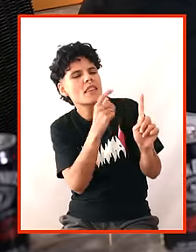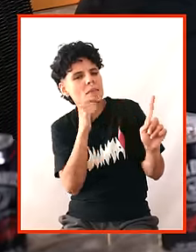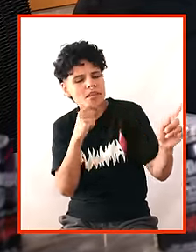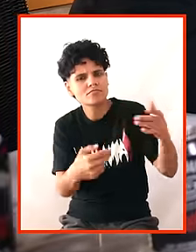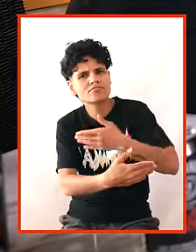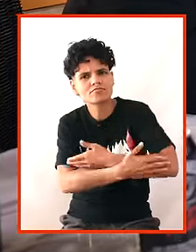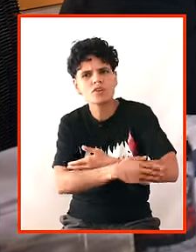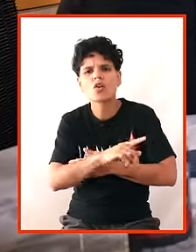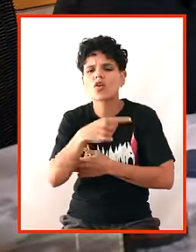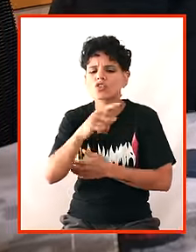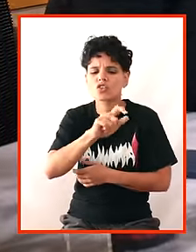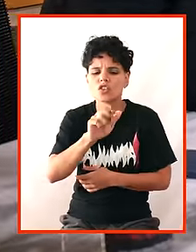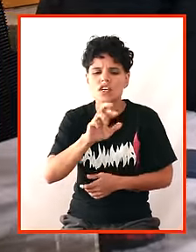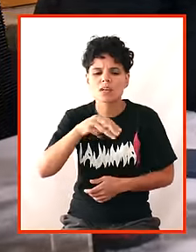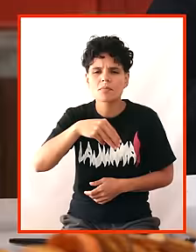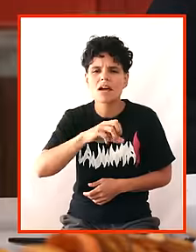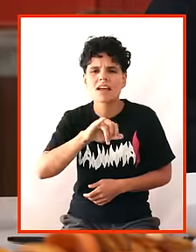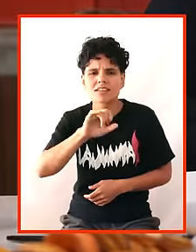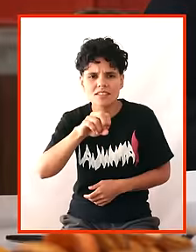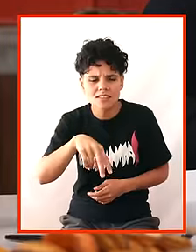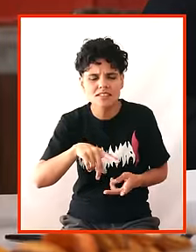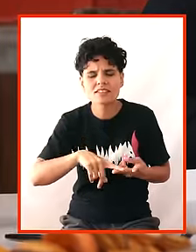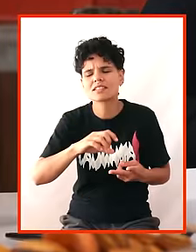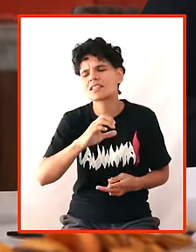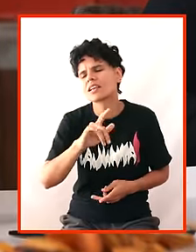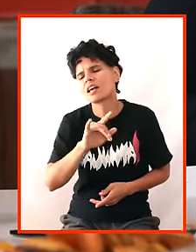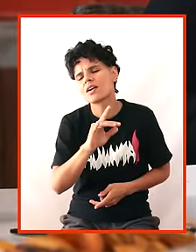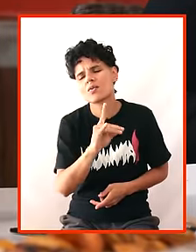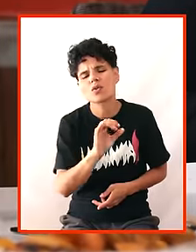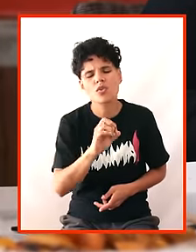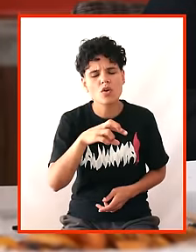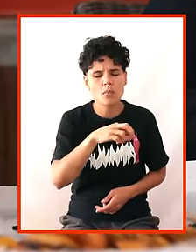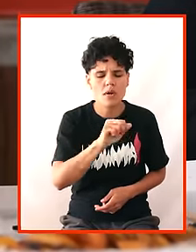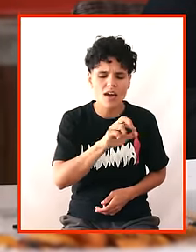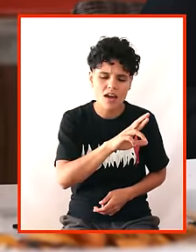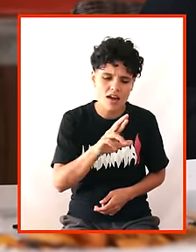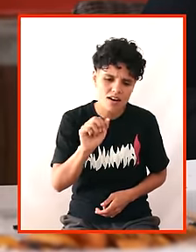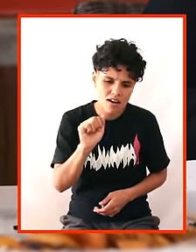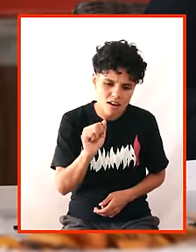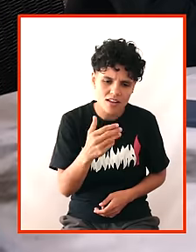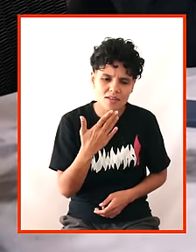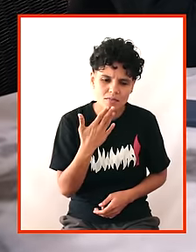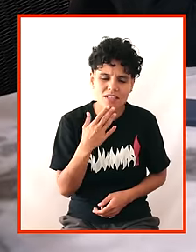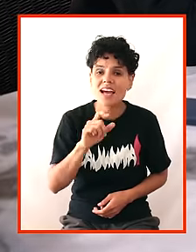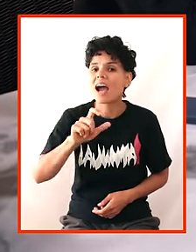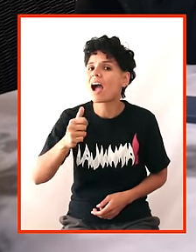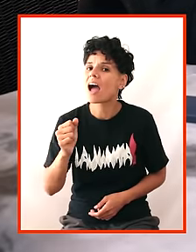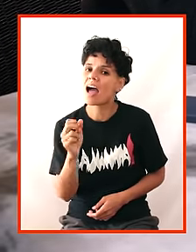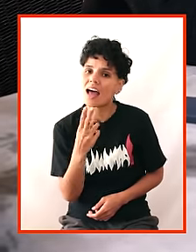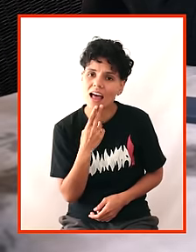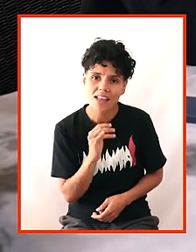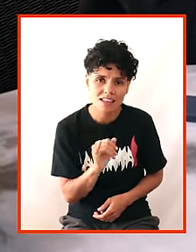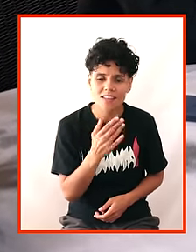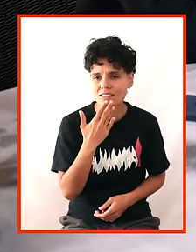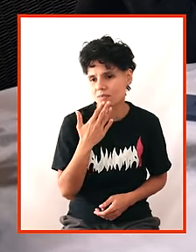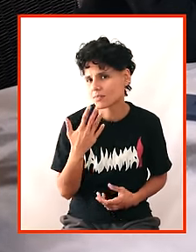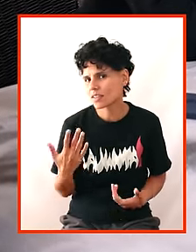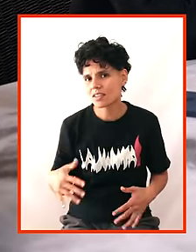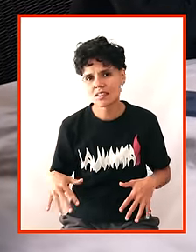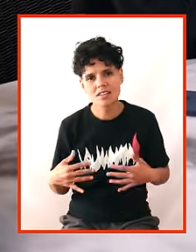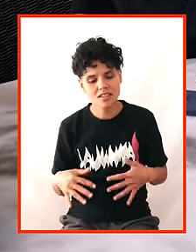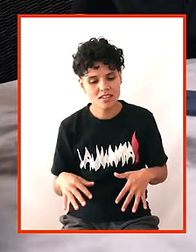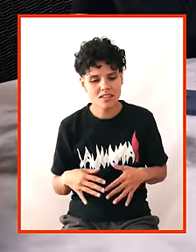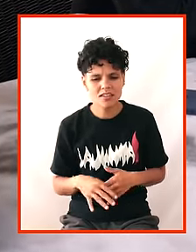también. Claudio Parra. Claudio Parra. Por eso le digo, estoy haciendo esta. Sí. Eduardo Gatti. Gatti, para nosotros es súper importante, Gatti. ¿Por